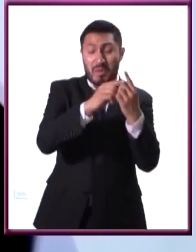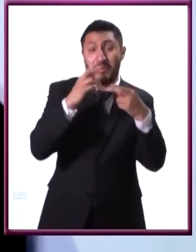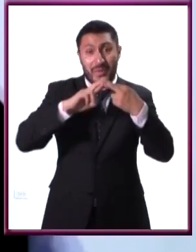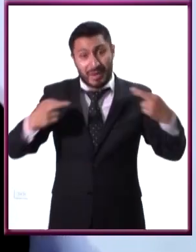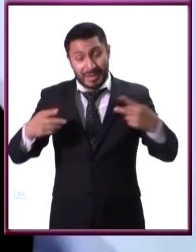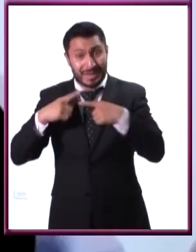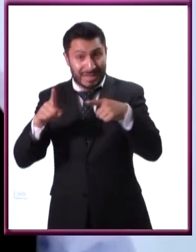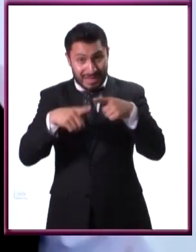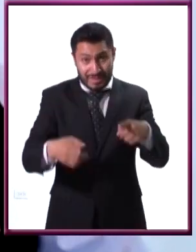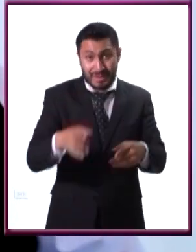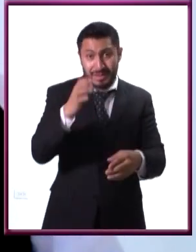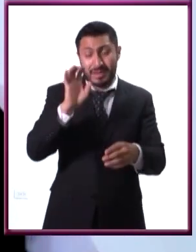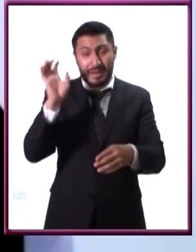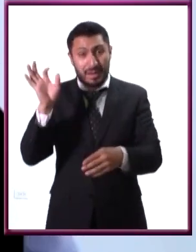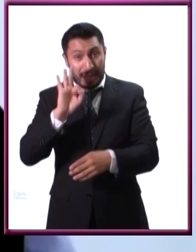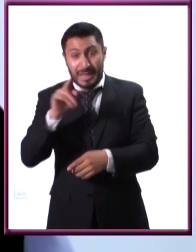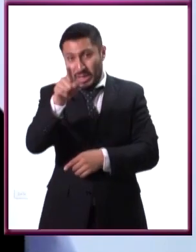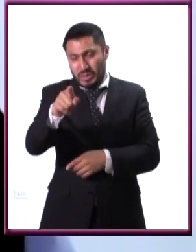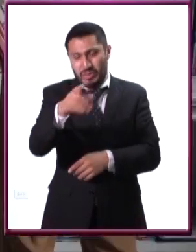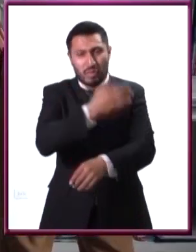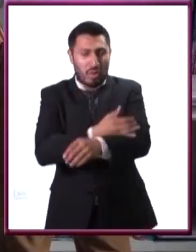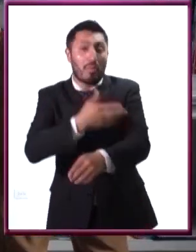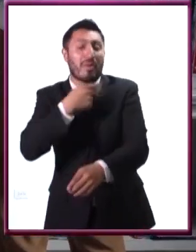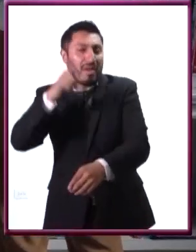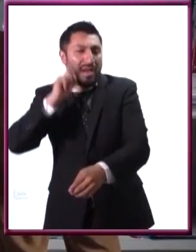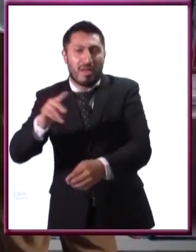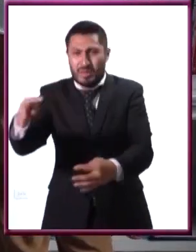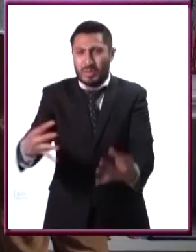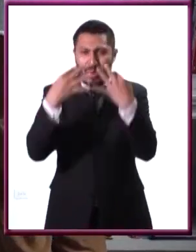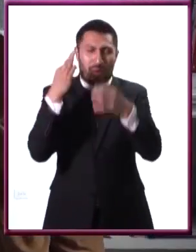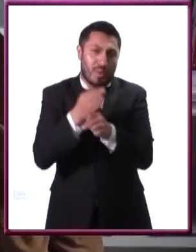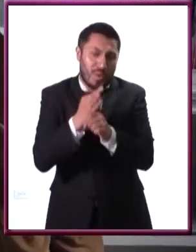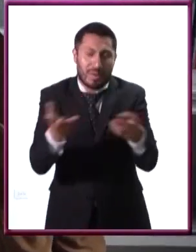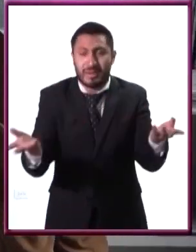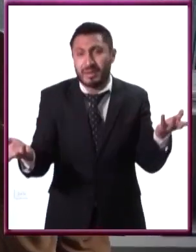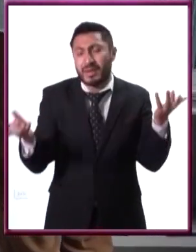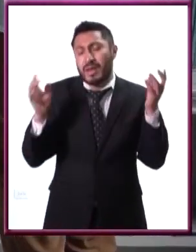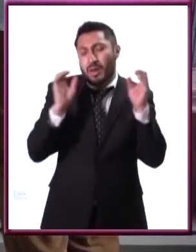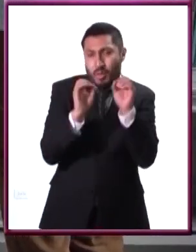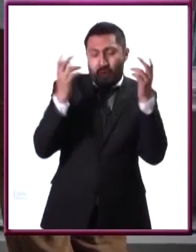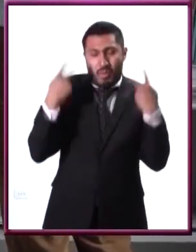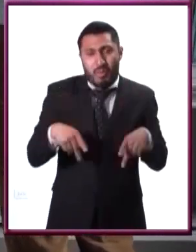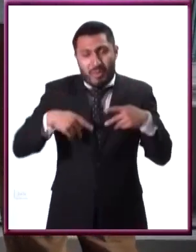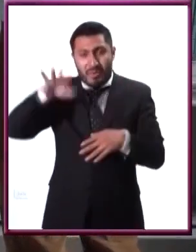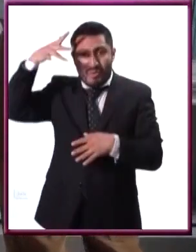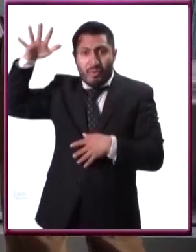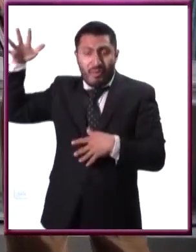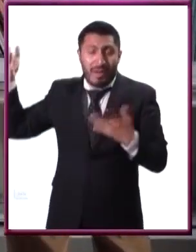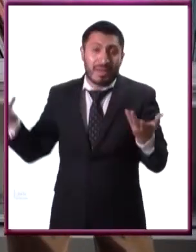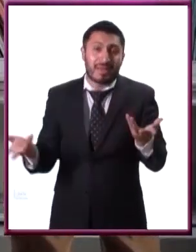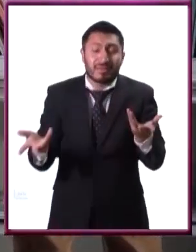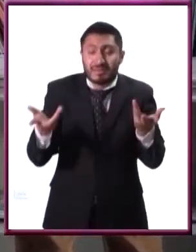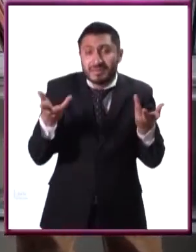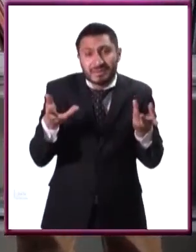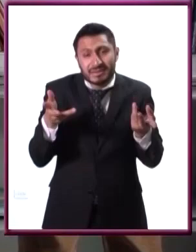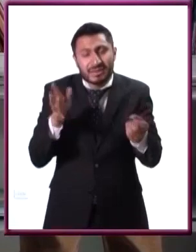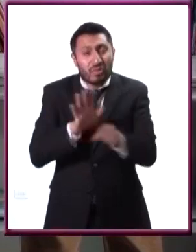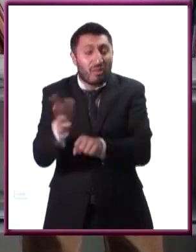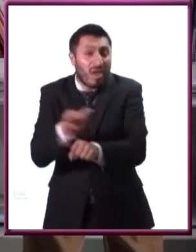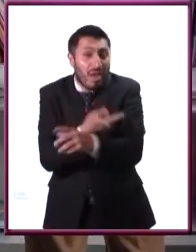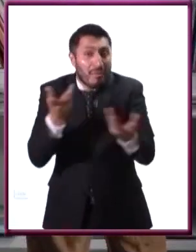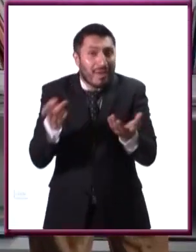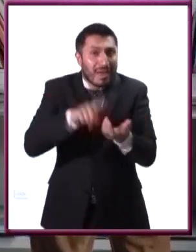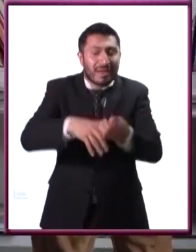cuando tú, compañerito, compañerita, que nos estás haciendo el favor de vernos, o las personas grandes, lo que